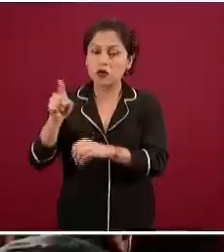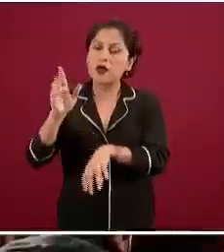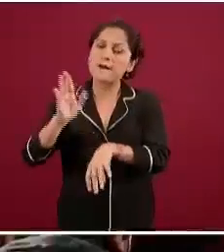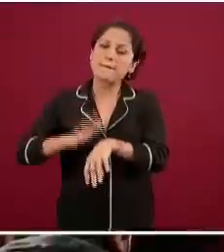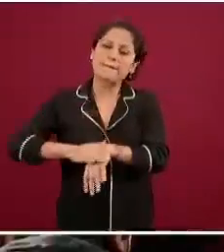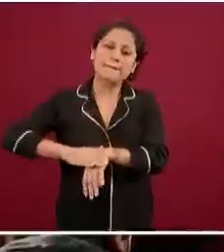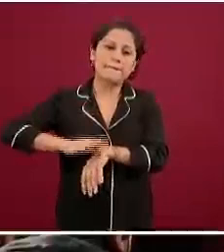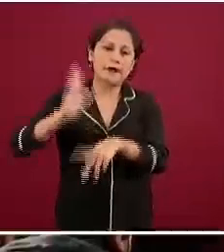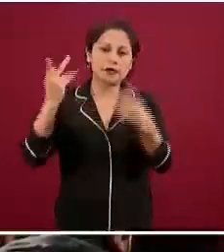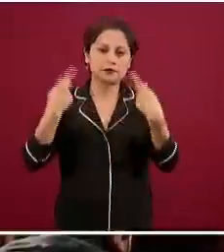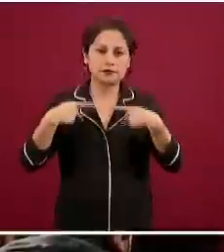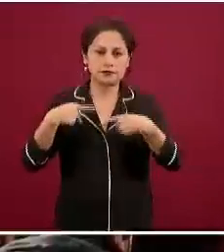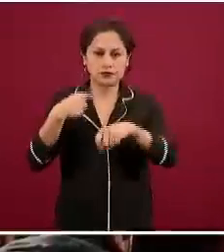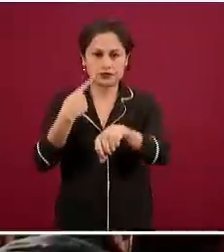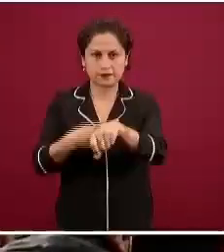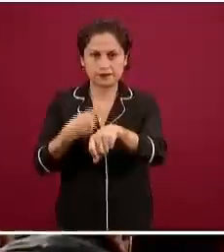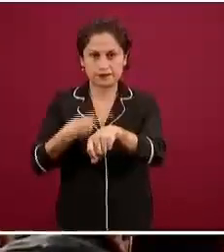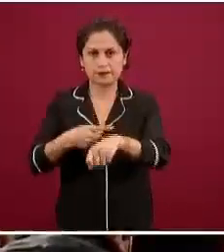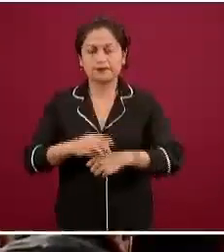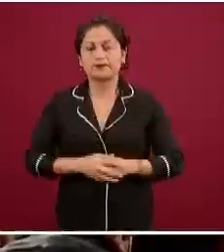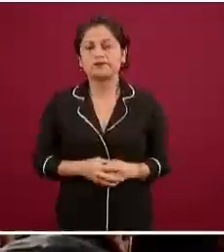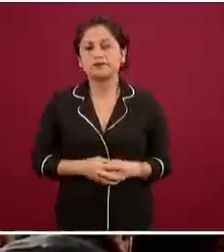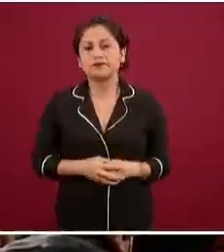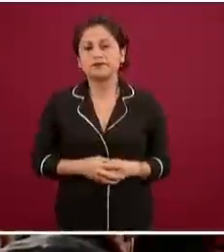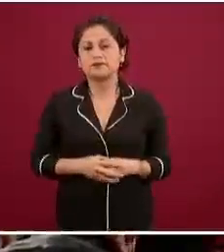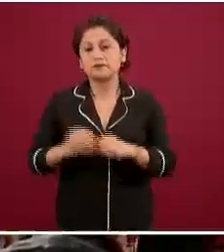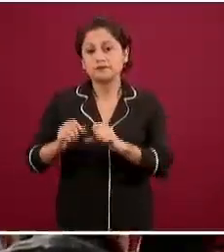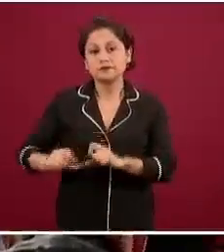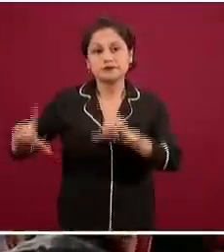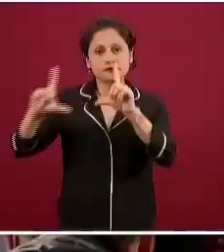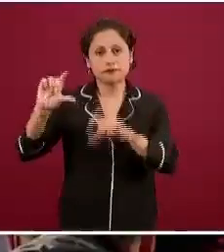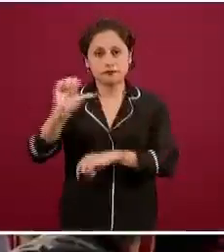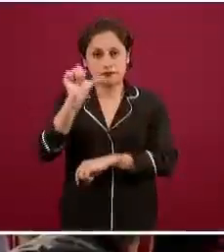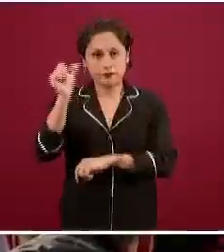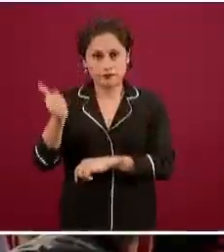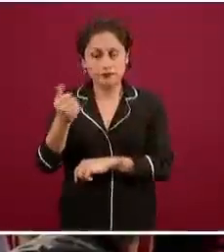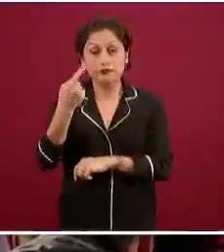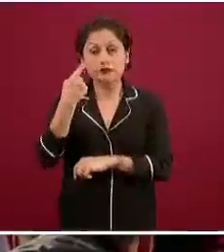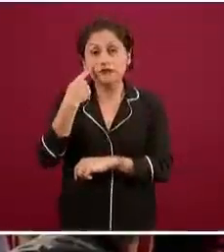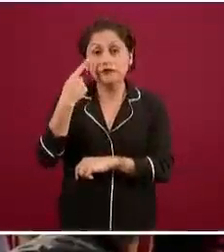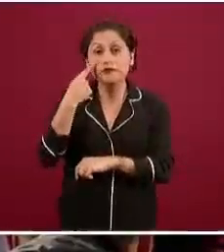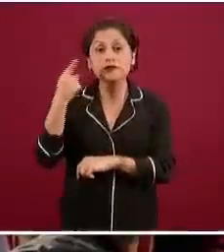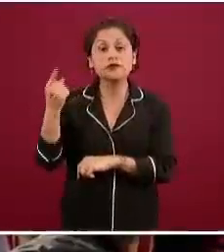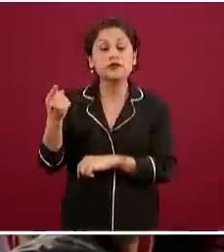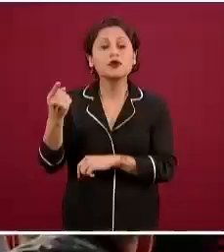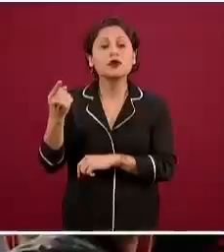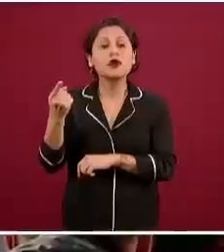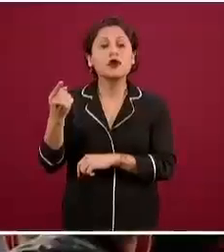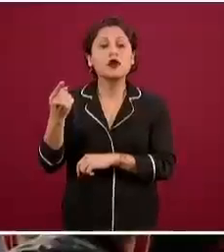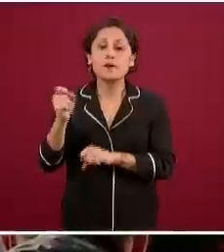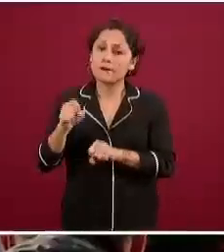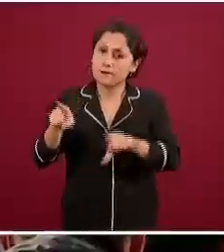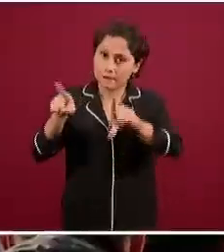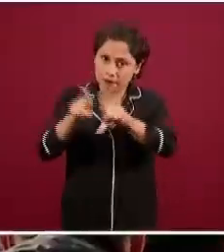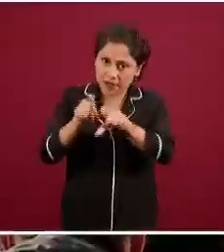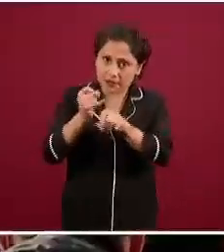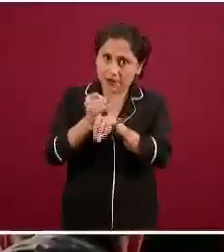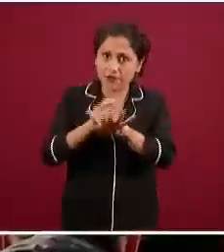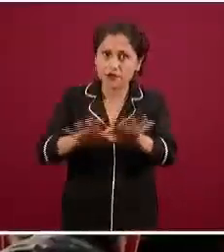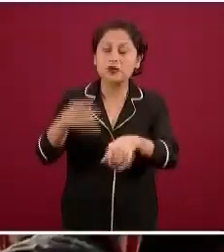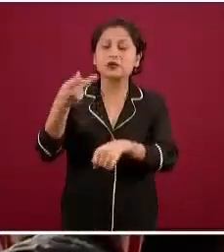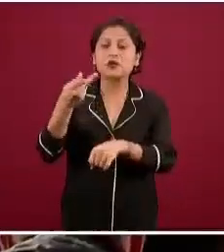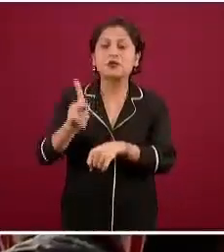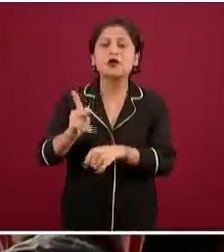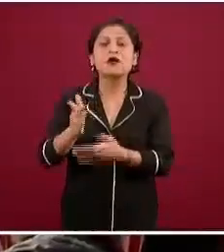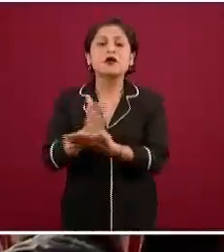hay a nivel nacional. En la siguiente diapositiva vemos esta distribución, pero ahora la vemos por tasa de incidencia